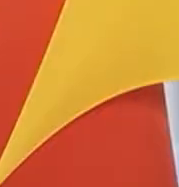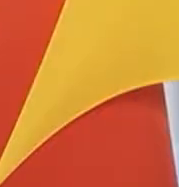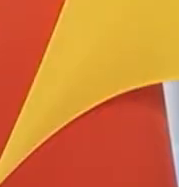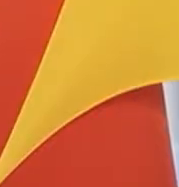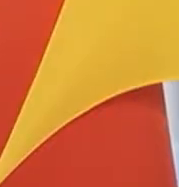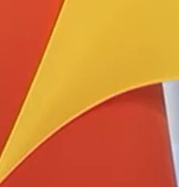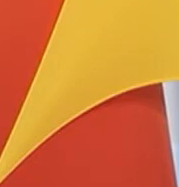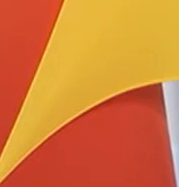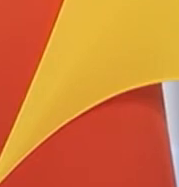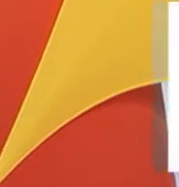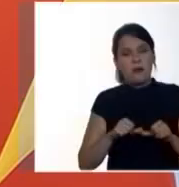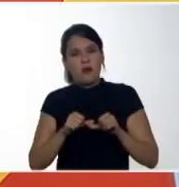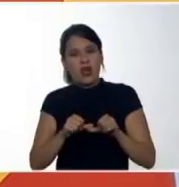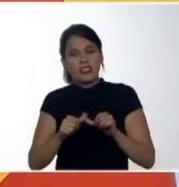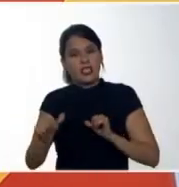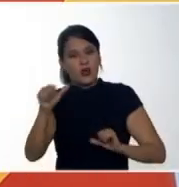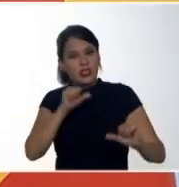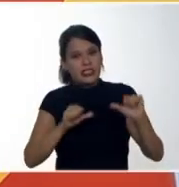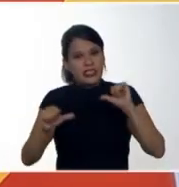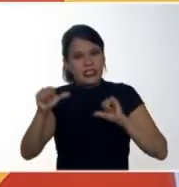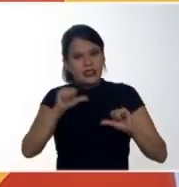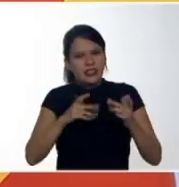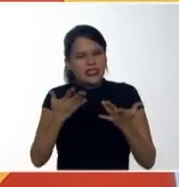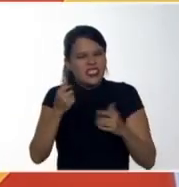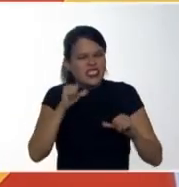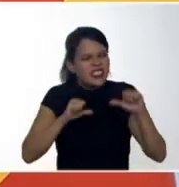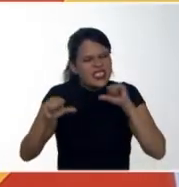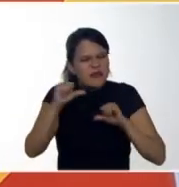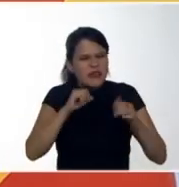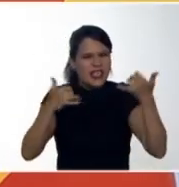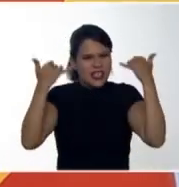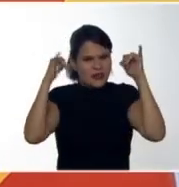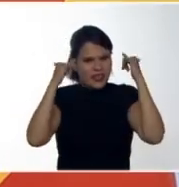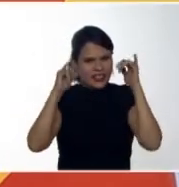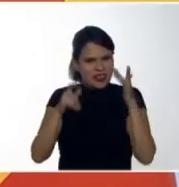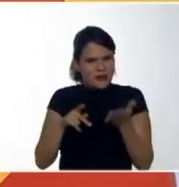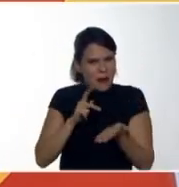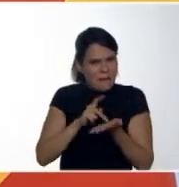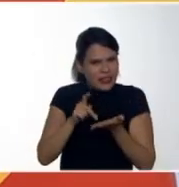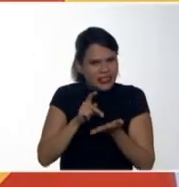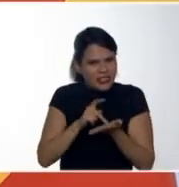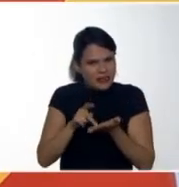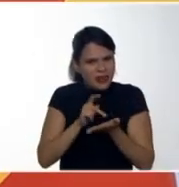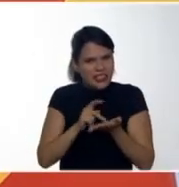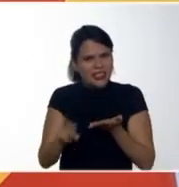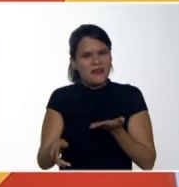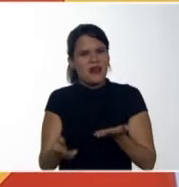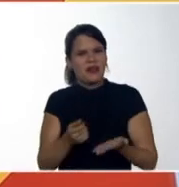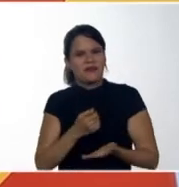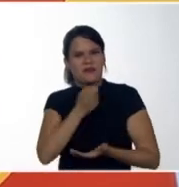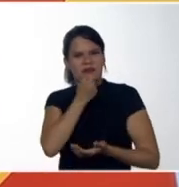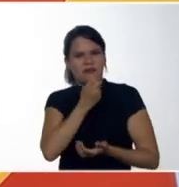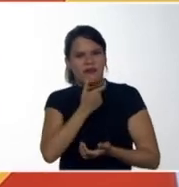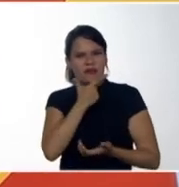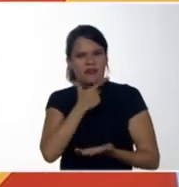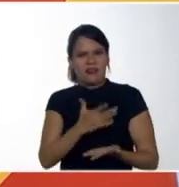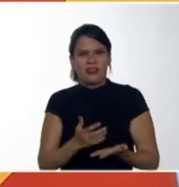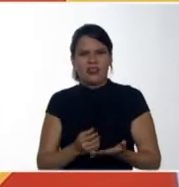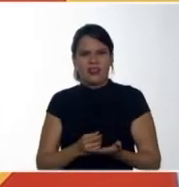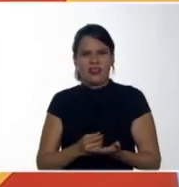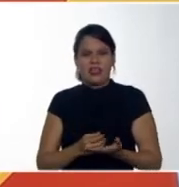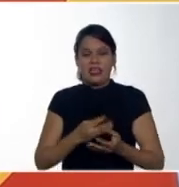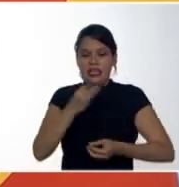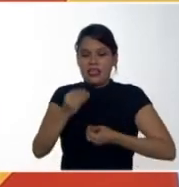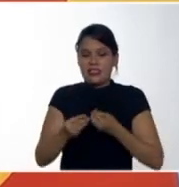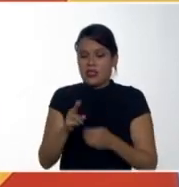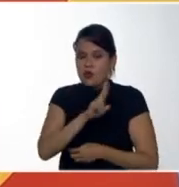Muy bien, ahora continuamos con química, esa química divertida, participativa, atractiva, aplicada en la